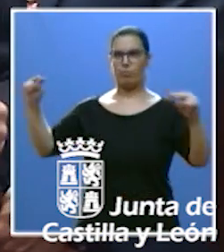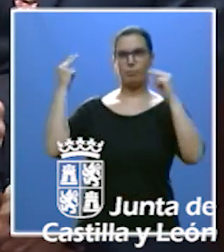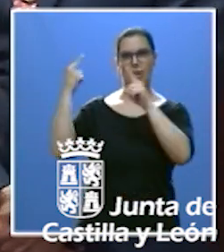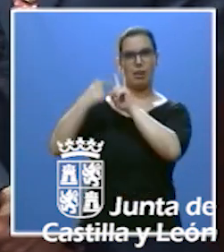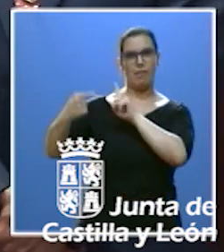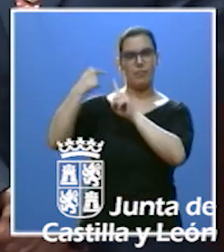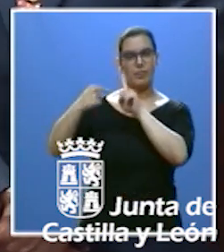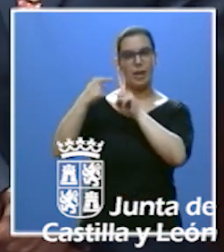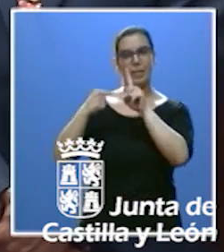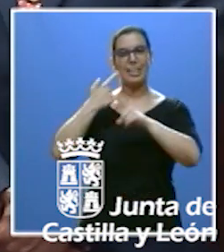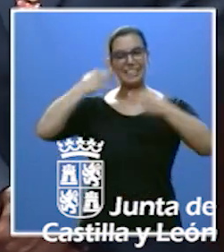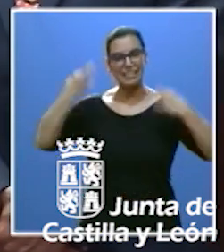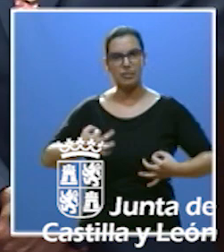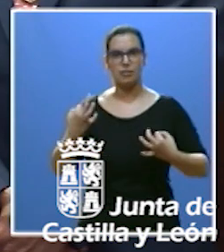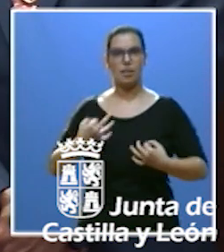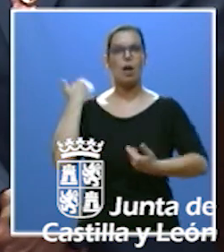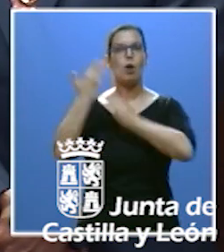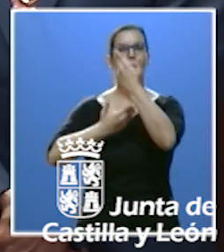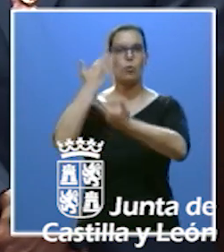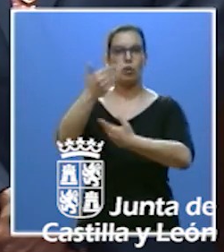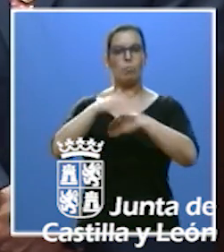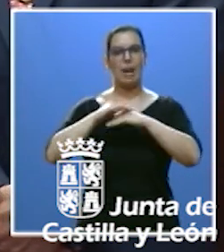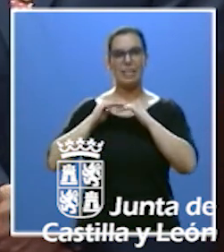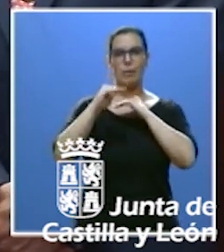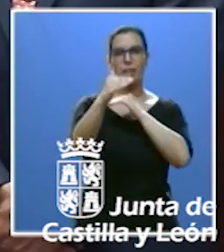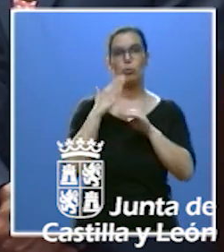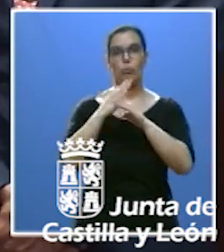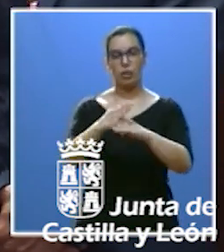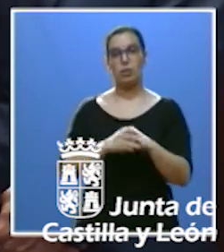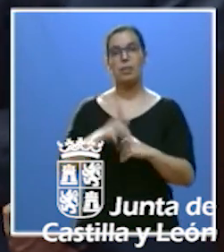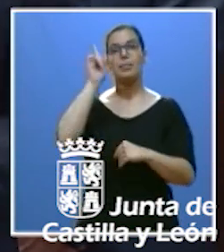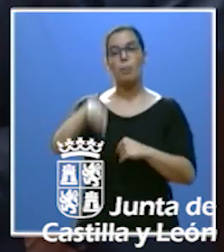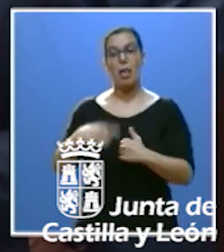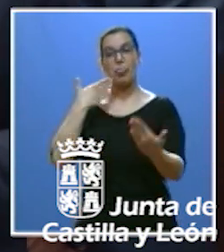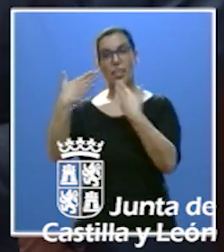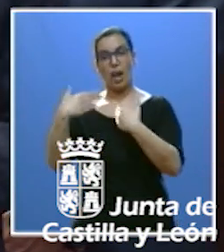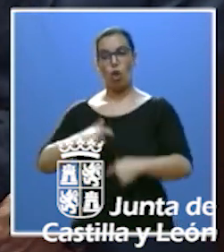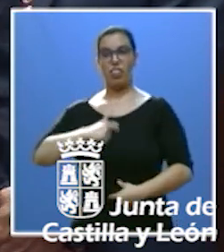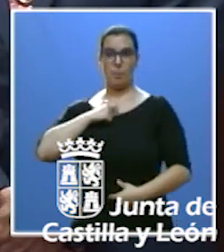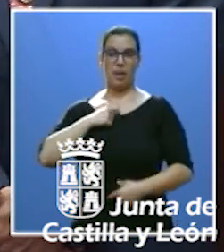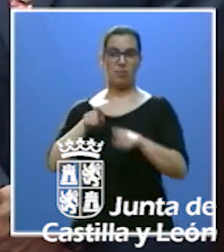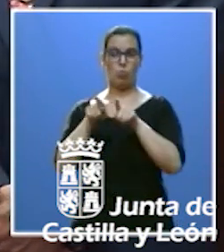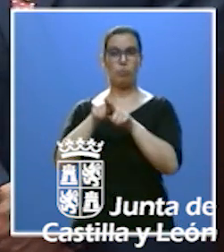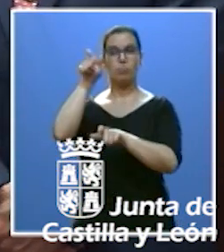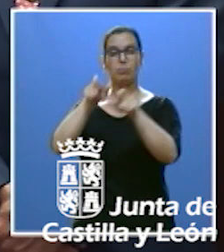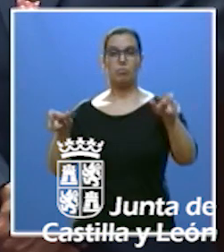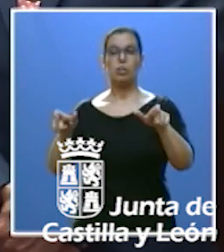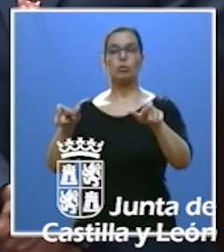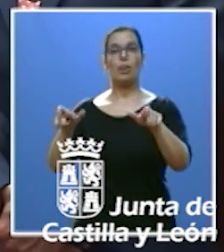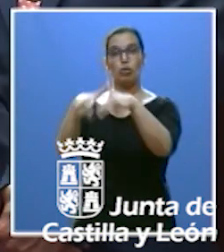que garantiza el progreso con la estabilidad necesaria. Un diálogo civil también con los representantes de los